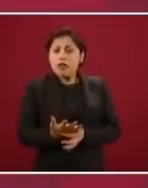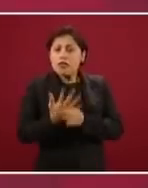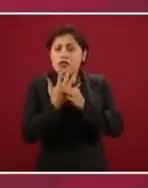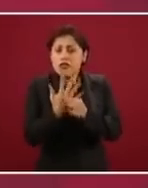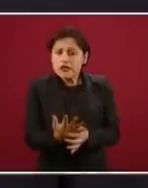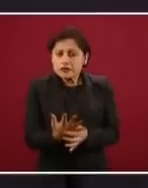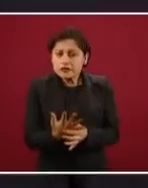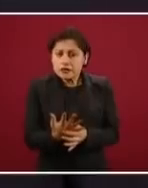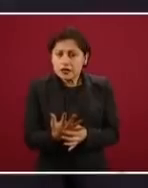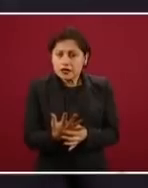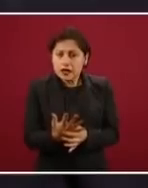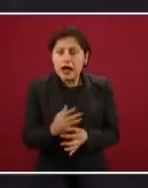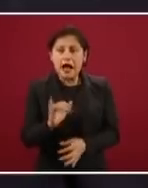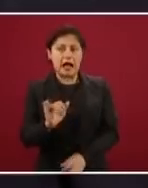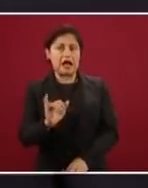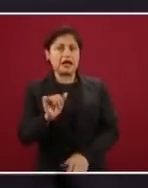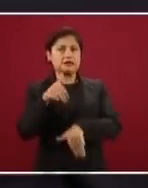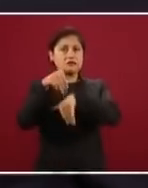espérense